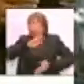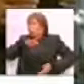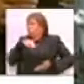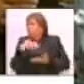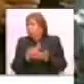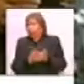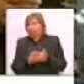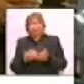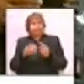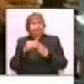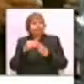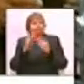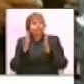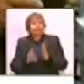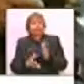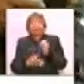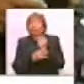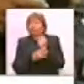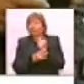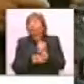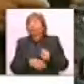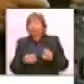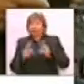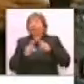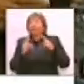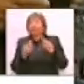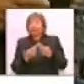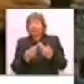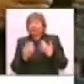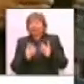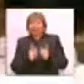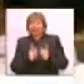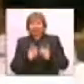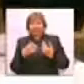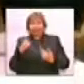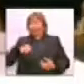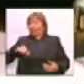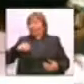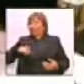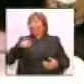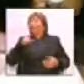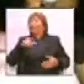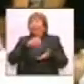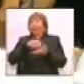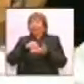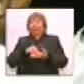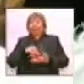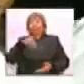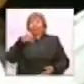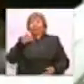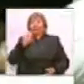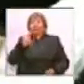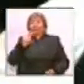especialidades médicas. Así lo anunció al concluir la reunión de trabajo que sostuvo con el alcalde de la Municipalidad Provincial de Coronel